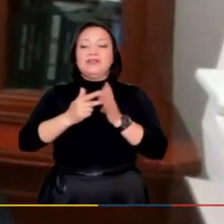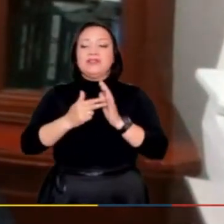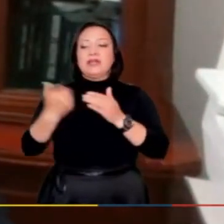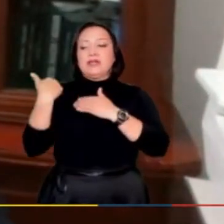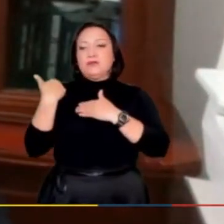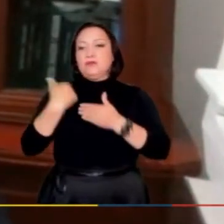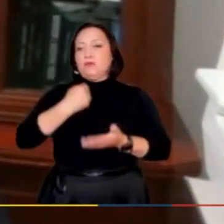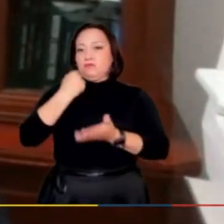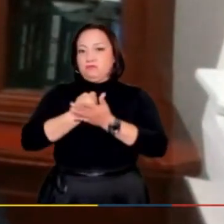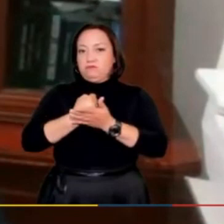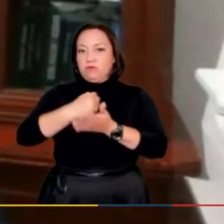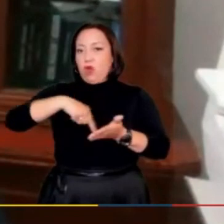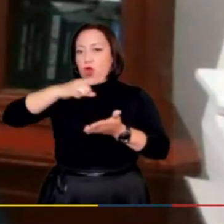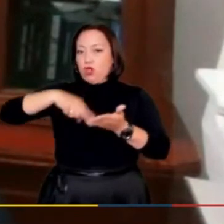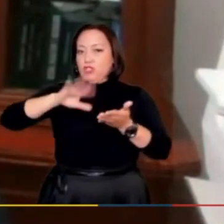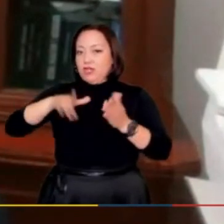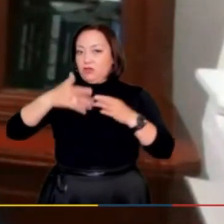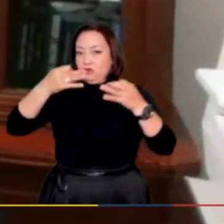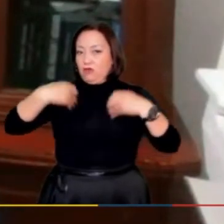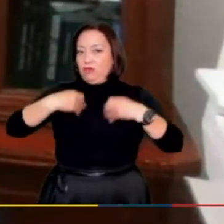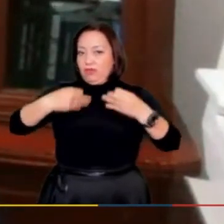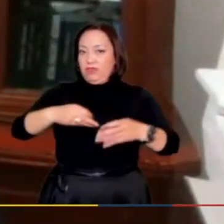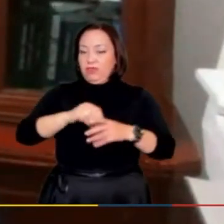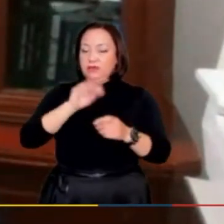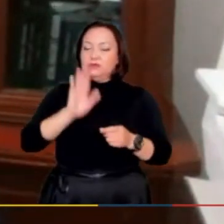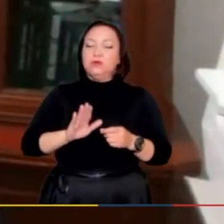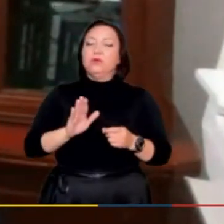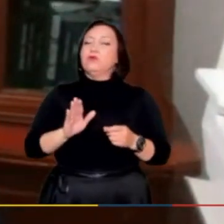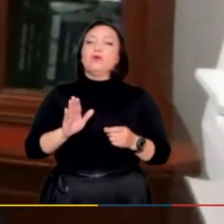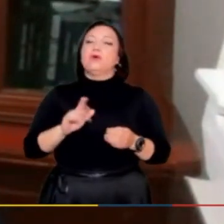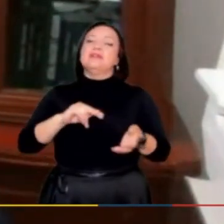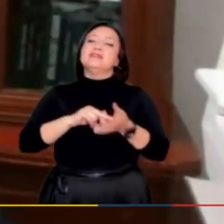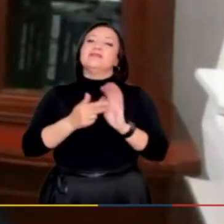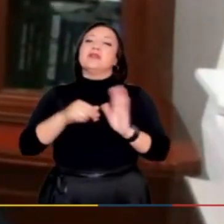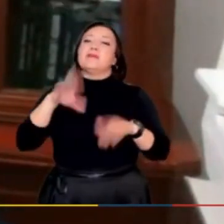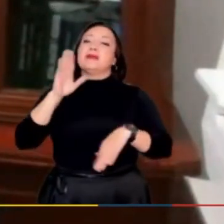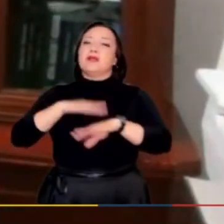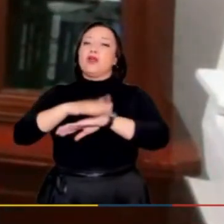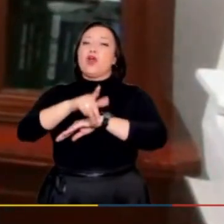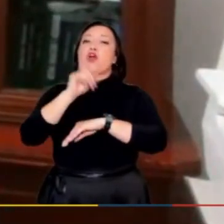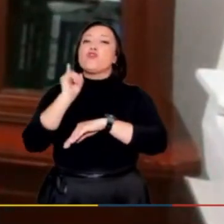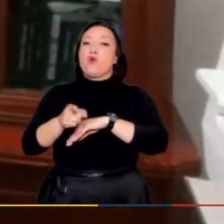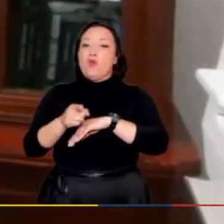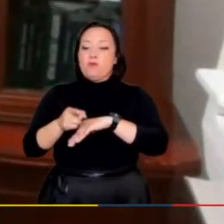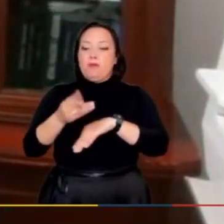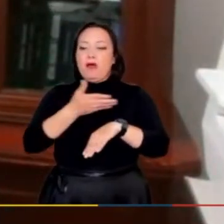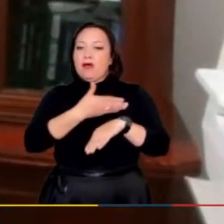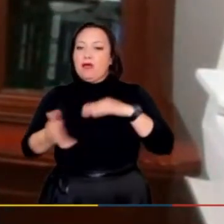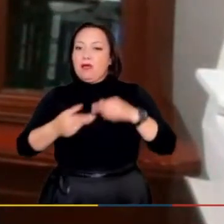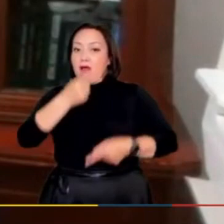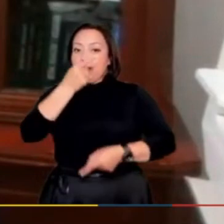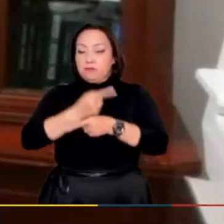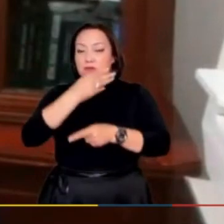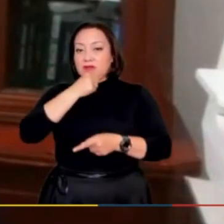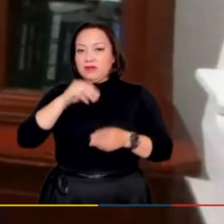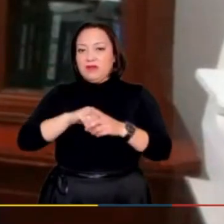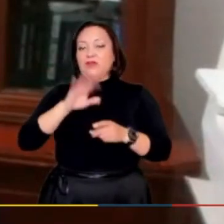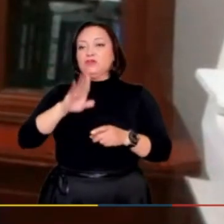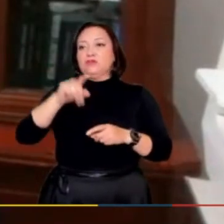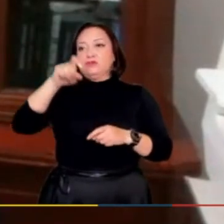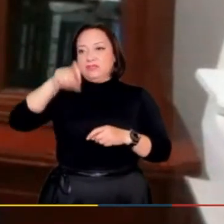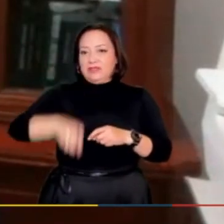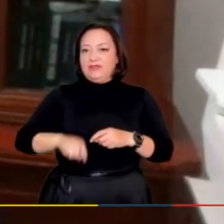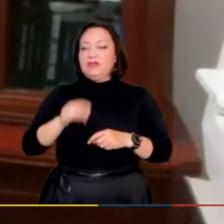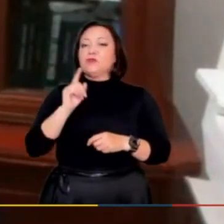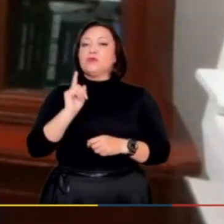obligaciones contractuales, sino a la consecuencia del incumplimiento del deber